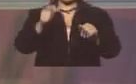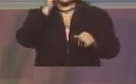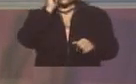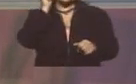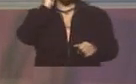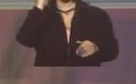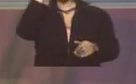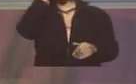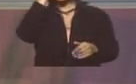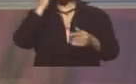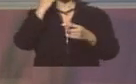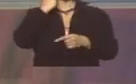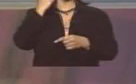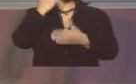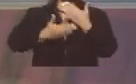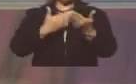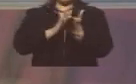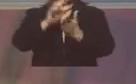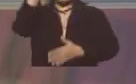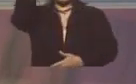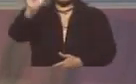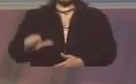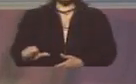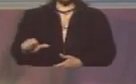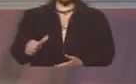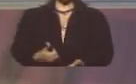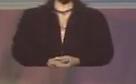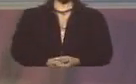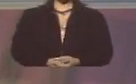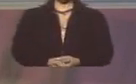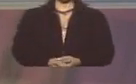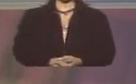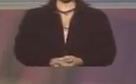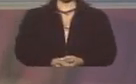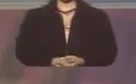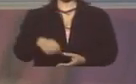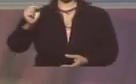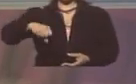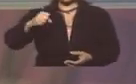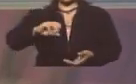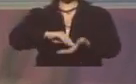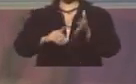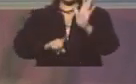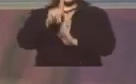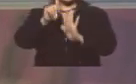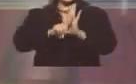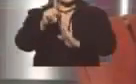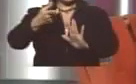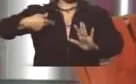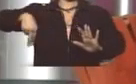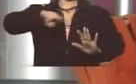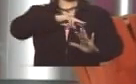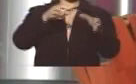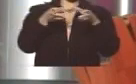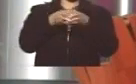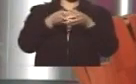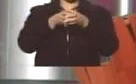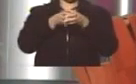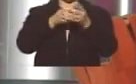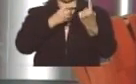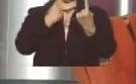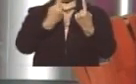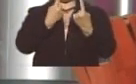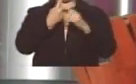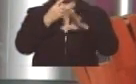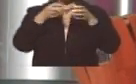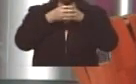cultores, nuestros saberes, nuestras tradiciones. Háblame un poco de ese trabajo. Bien, hemos desarrollado, digo hemos porque es un